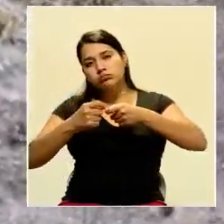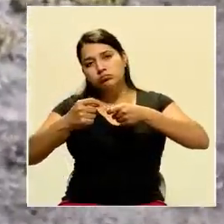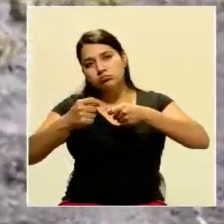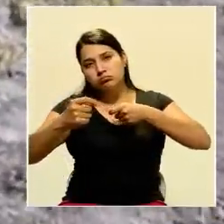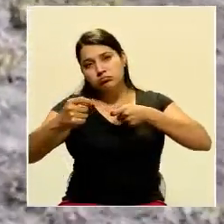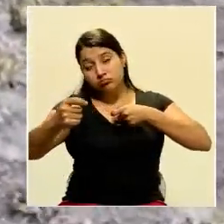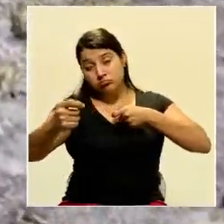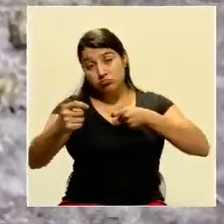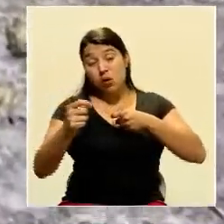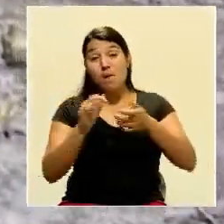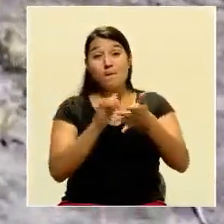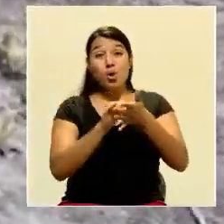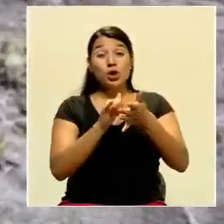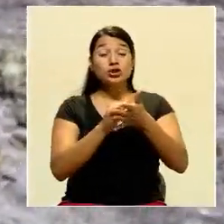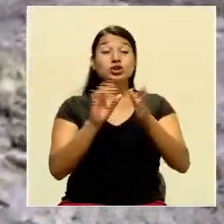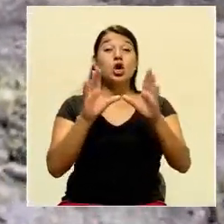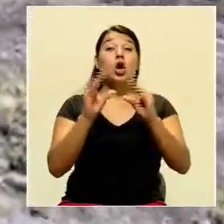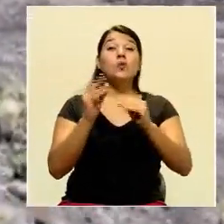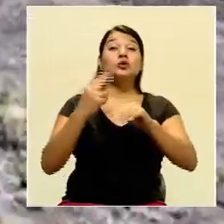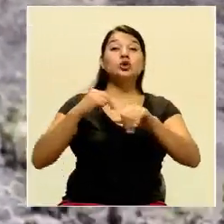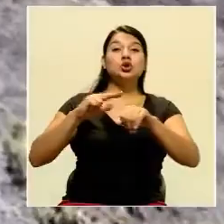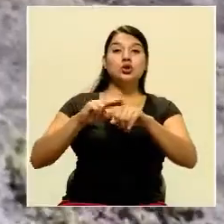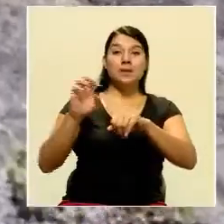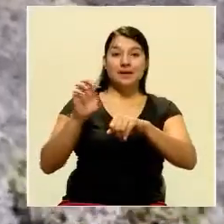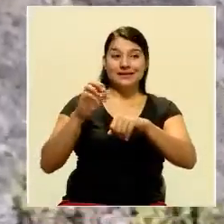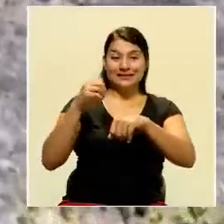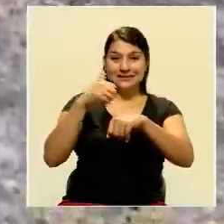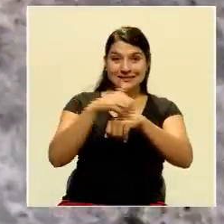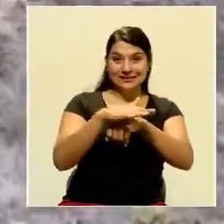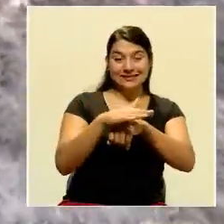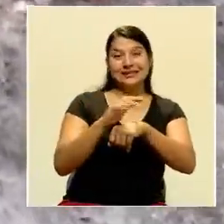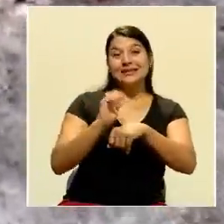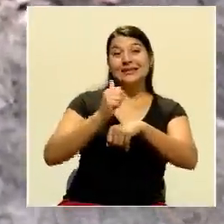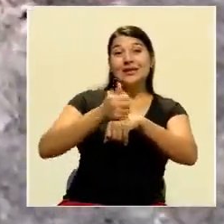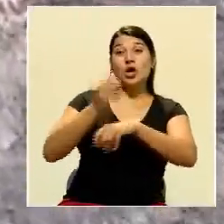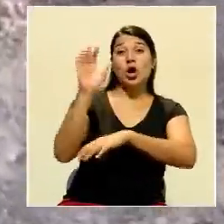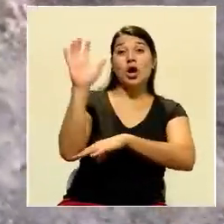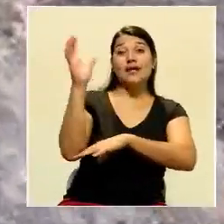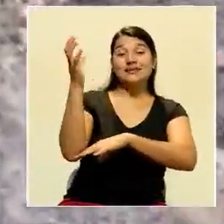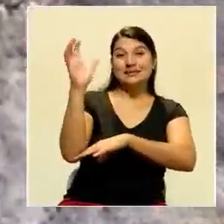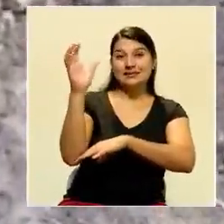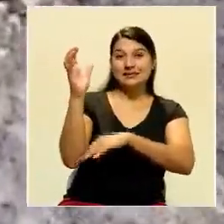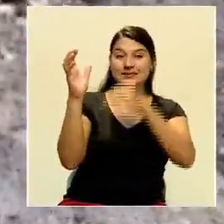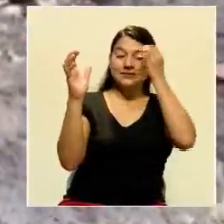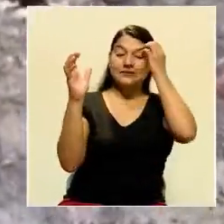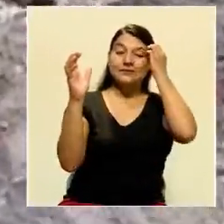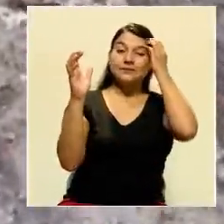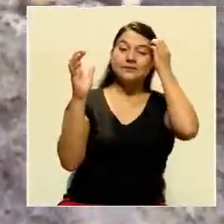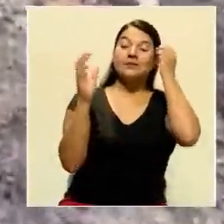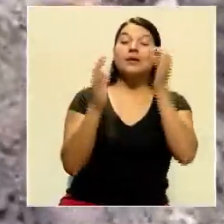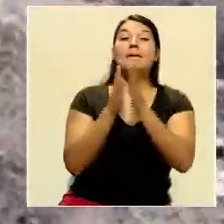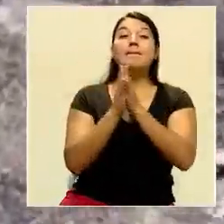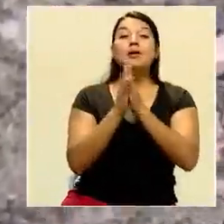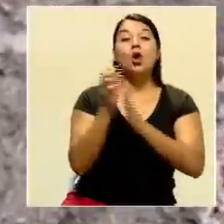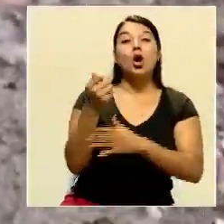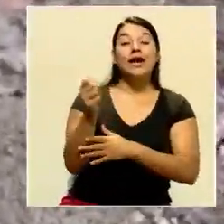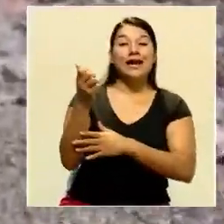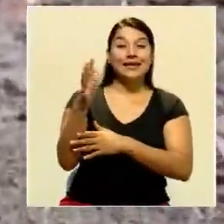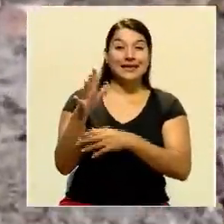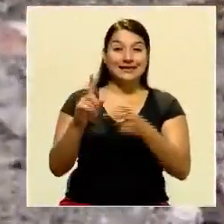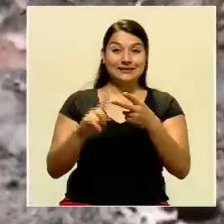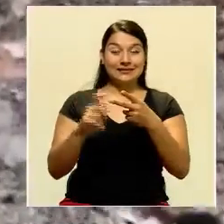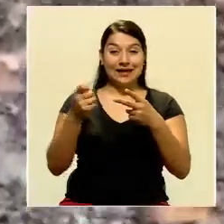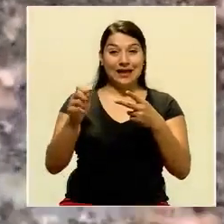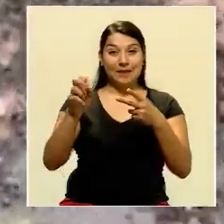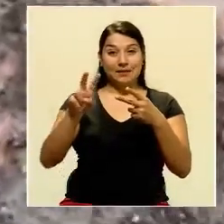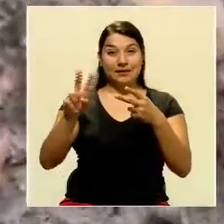Emergencias coordinó la salida de dispositivos como transmisores y antenas de enlace televisión Canal 23, Canal 15 UCR y